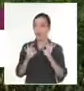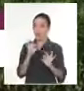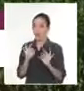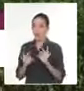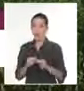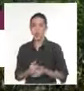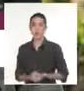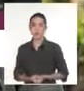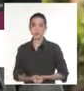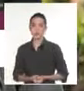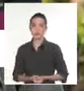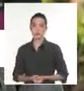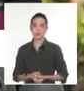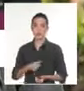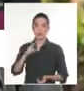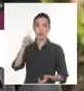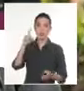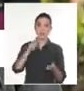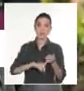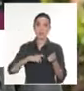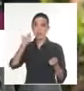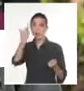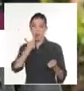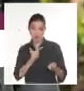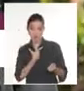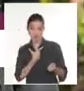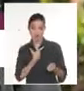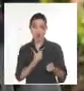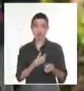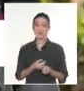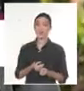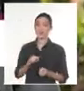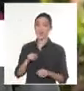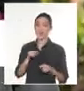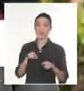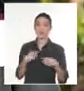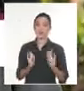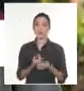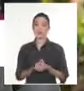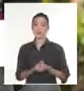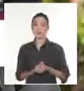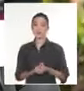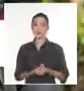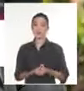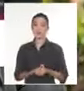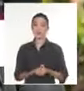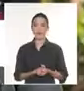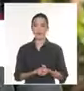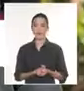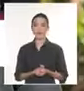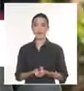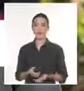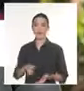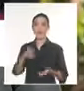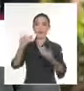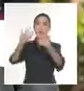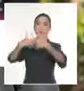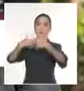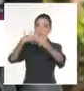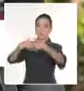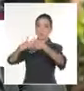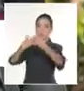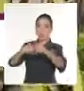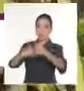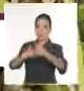La CPA Sabino Pupo es una cooperativa que se encuentra totalmente diversificada, siendo ella la producción fundamental la